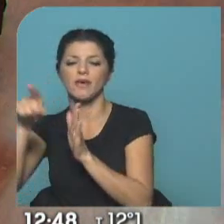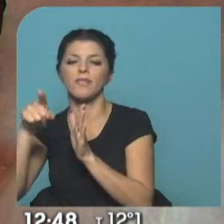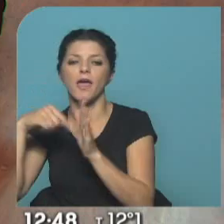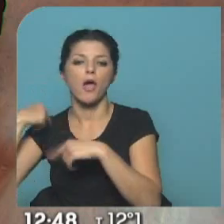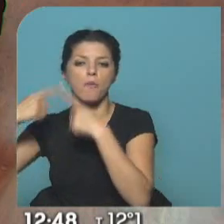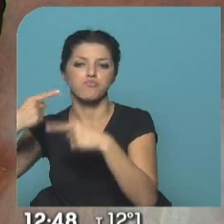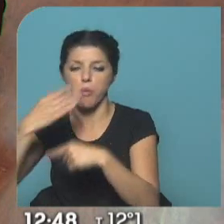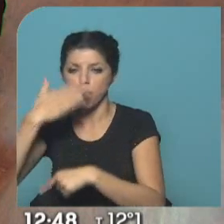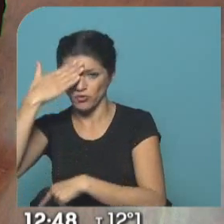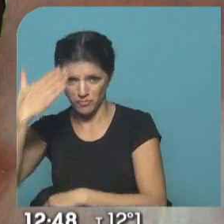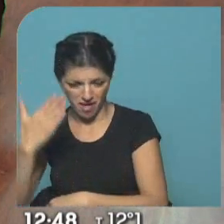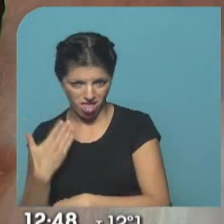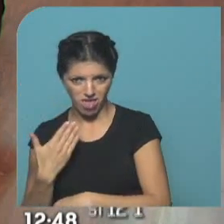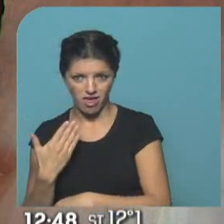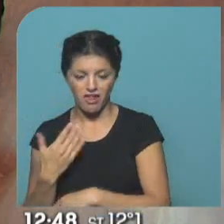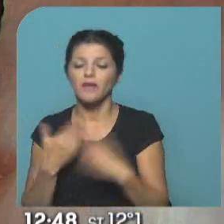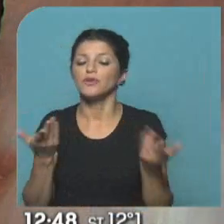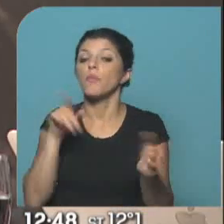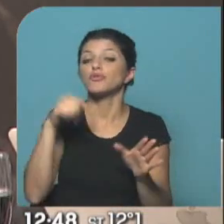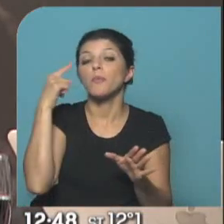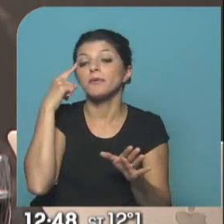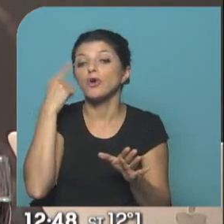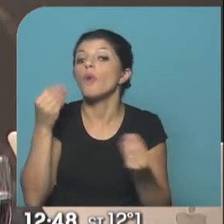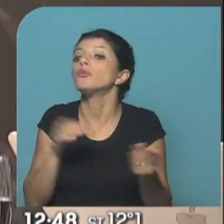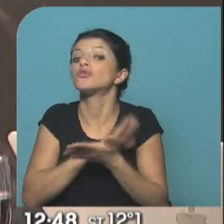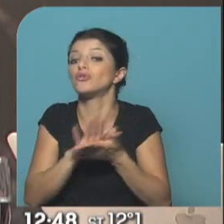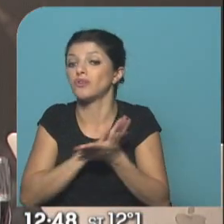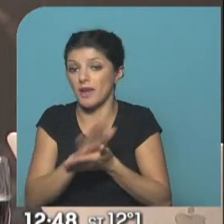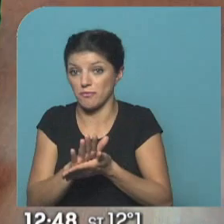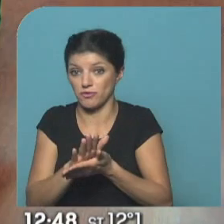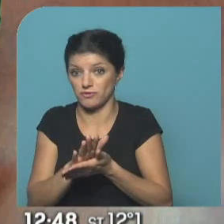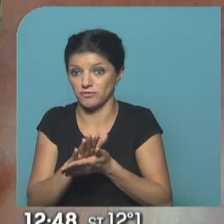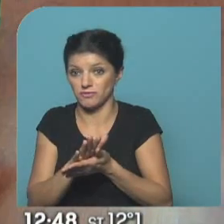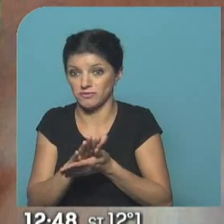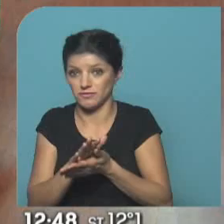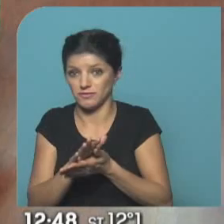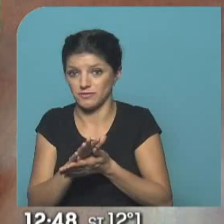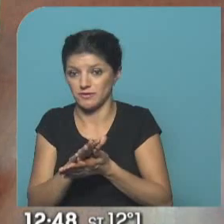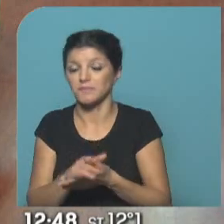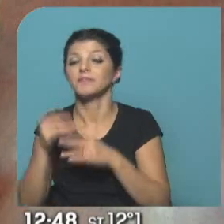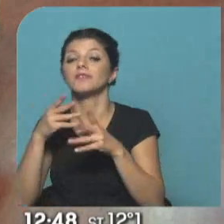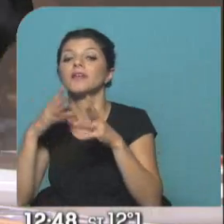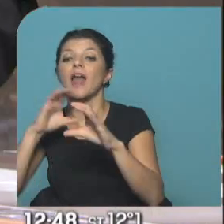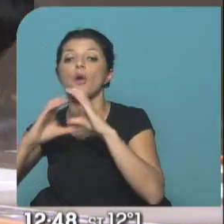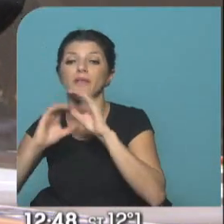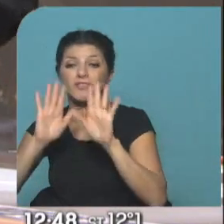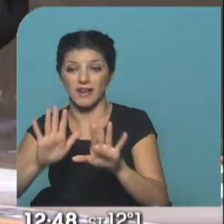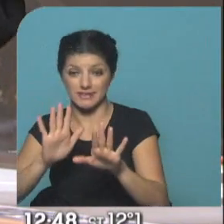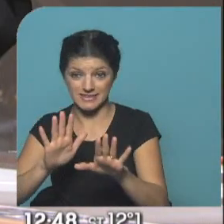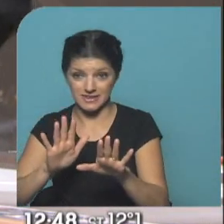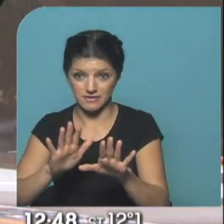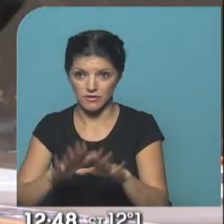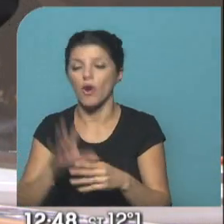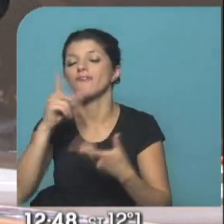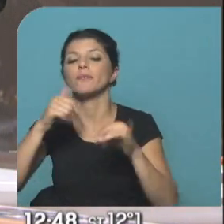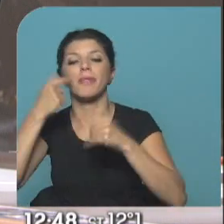también en este planteo aparece la cuestión de cómo se resuelve que la vía de comunicación del terrorismo sea esta, o por lo menos la